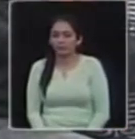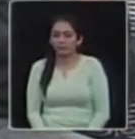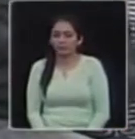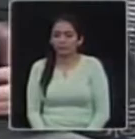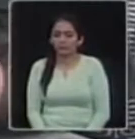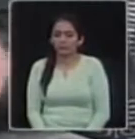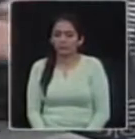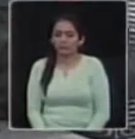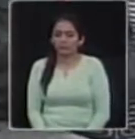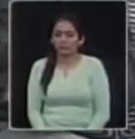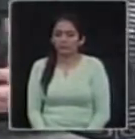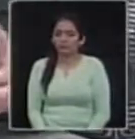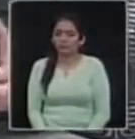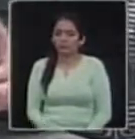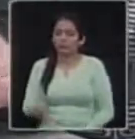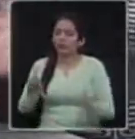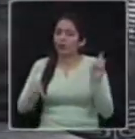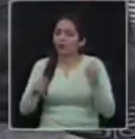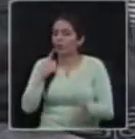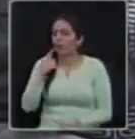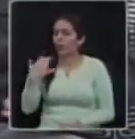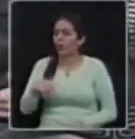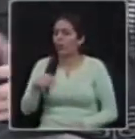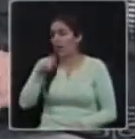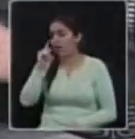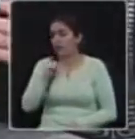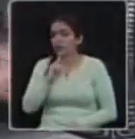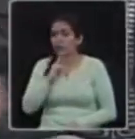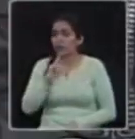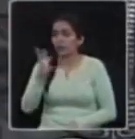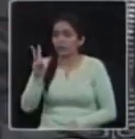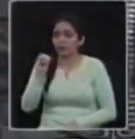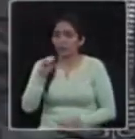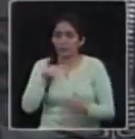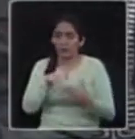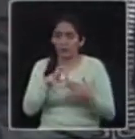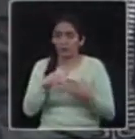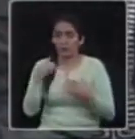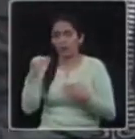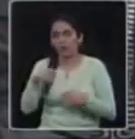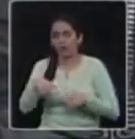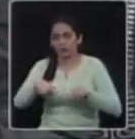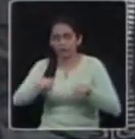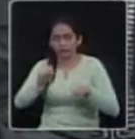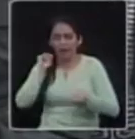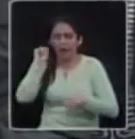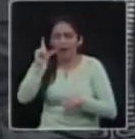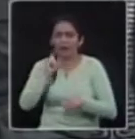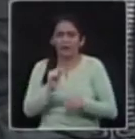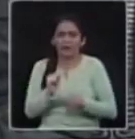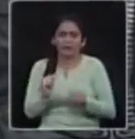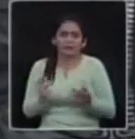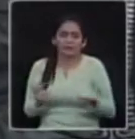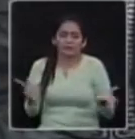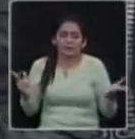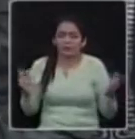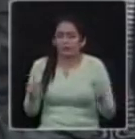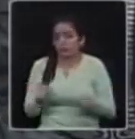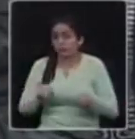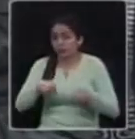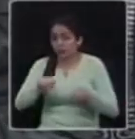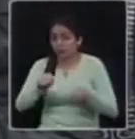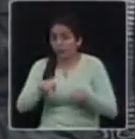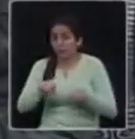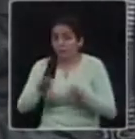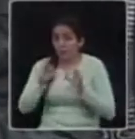moto así debe costar muchísimo. En Estados Unidos cuesta 60 mil, 40 mil dólares una moto así. Una moto de marca